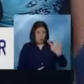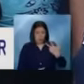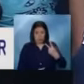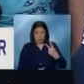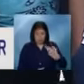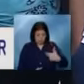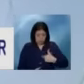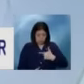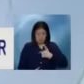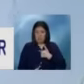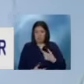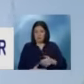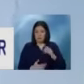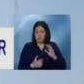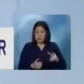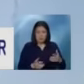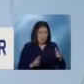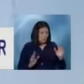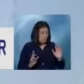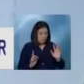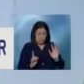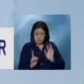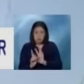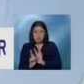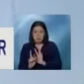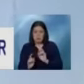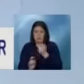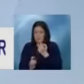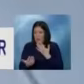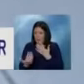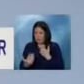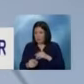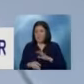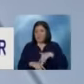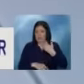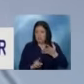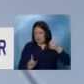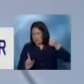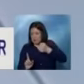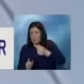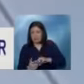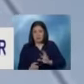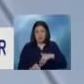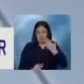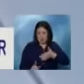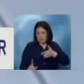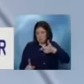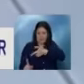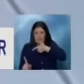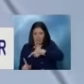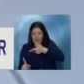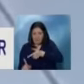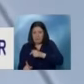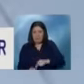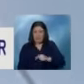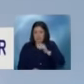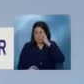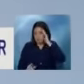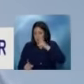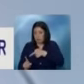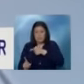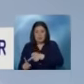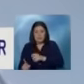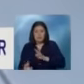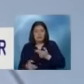total 5 a 6 disparos. Lo interceptan, primero le hablan, luego lo cogotean, le disparan varias veces. El suboficial de